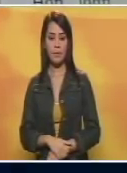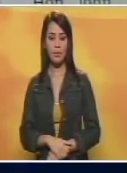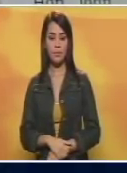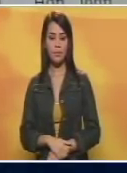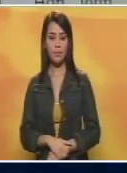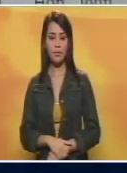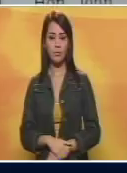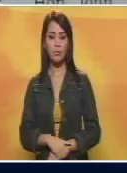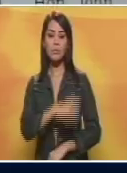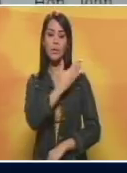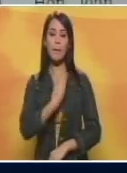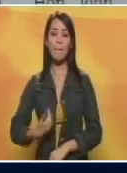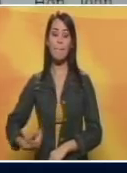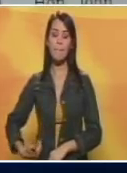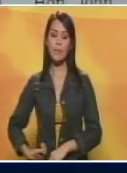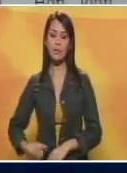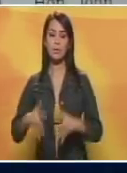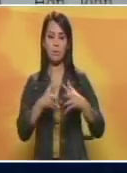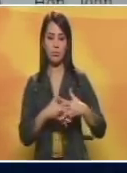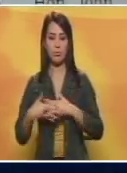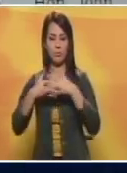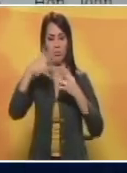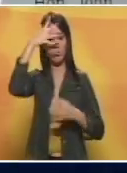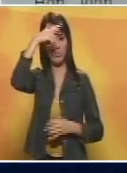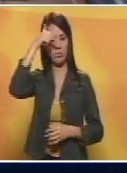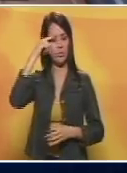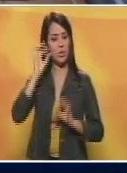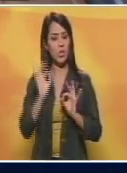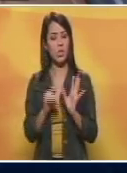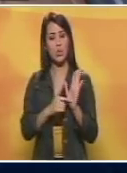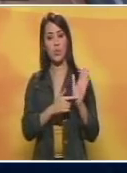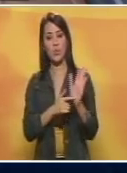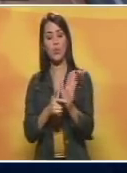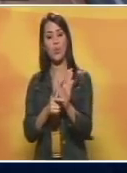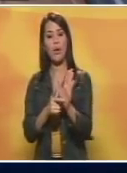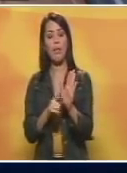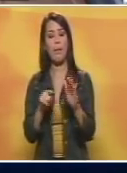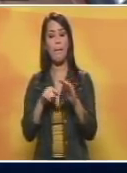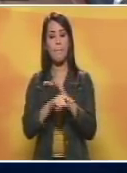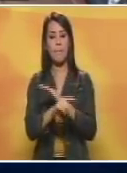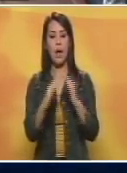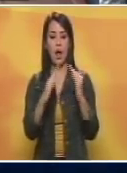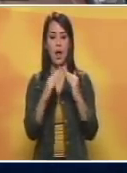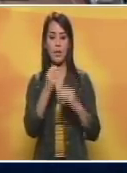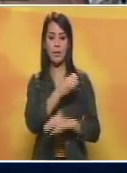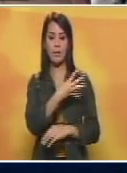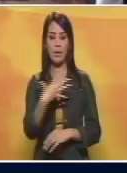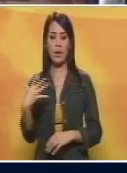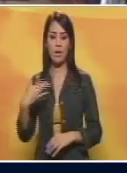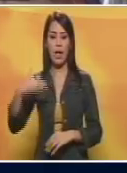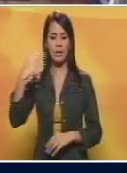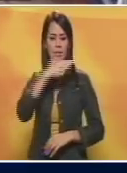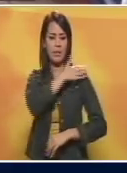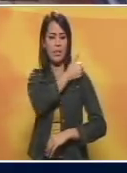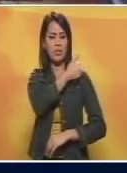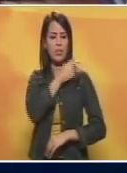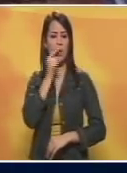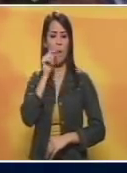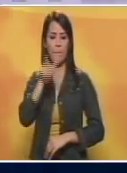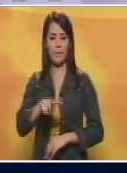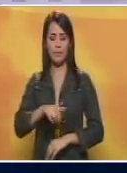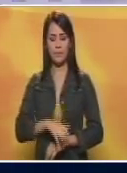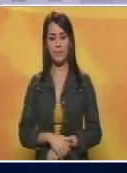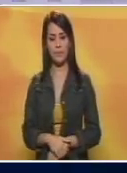el presidente de eeuu donald trump reiteró las credenciales de acceso a la casa blanca el ex director de la cia y hombre